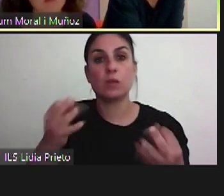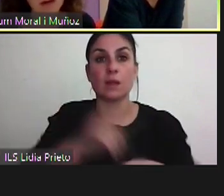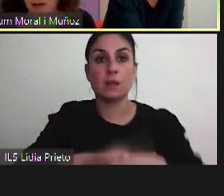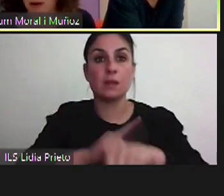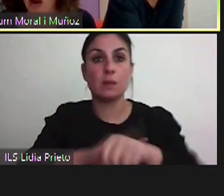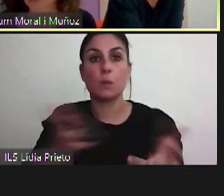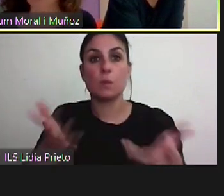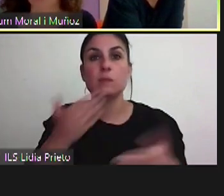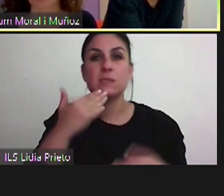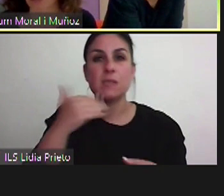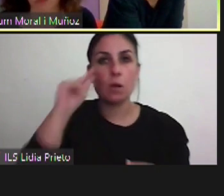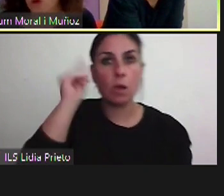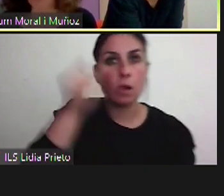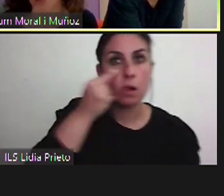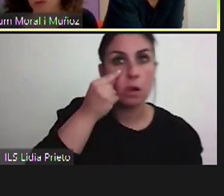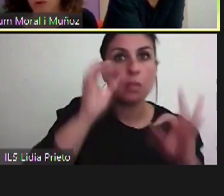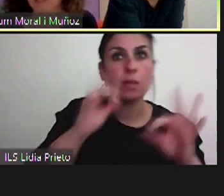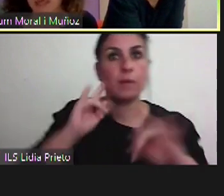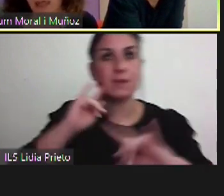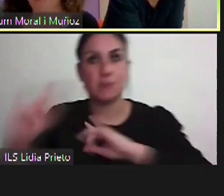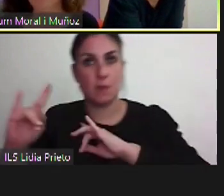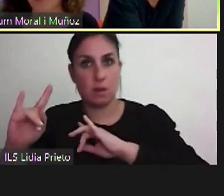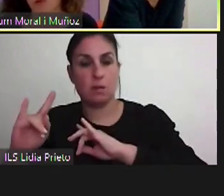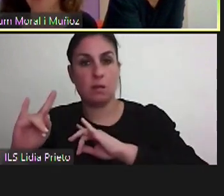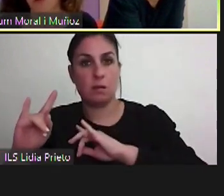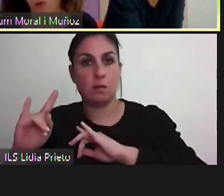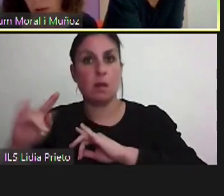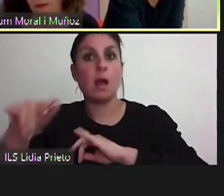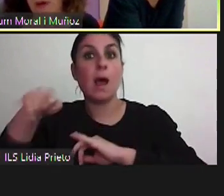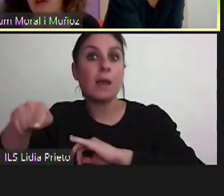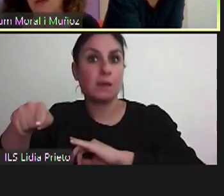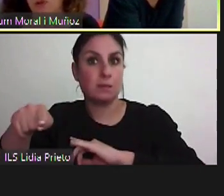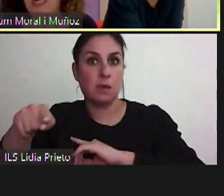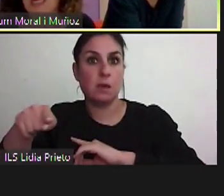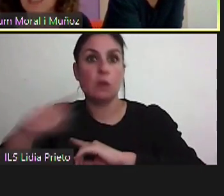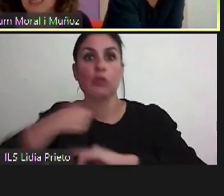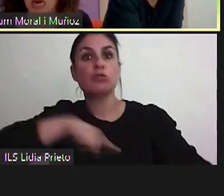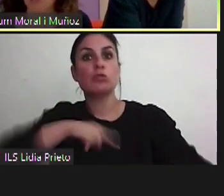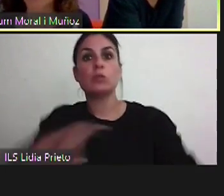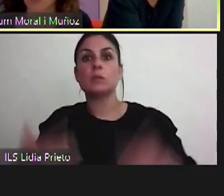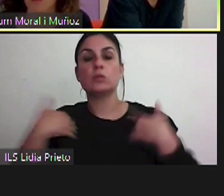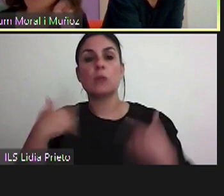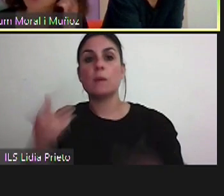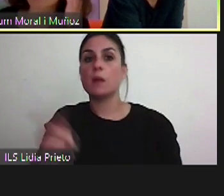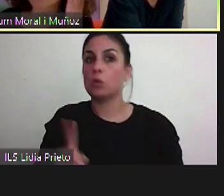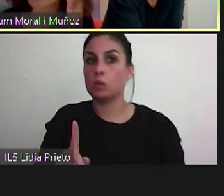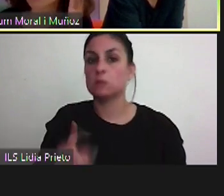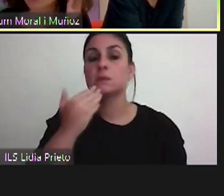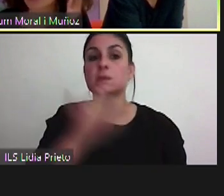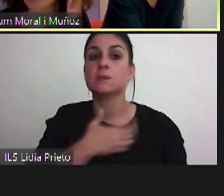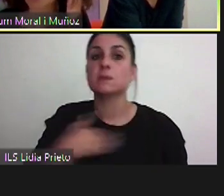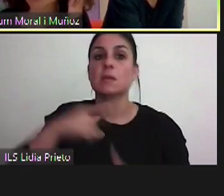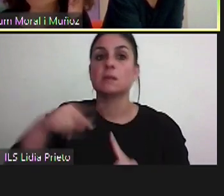intentar llamar al sitio que toque. No somos responsables de nada, pero podemos contribuir. Pues si queréis, ahora luego cuando vayamos